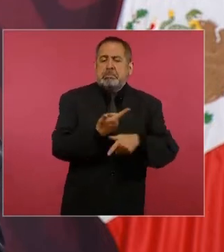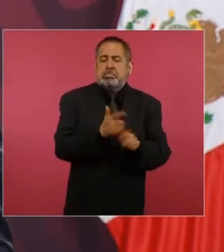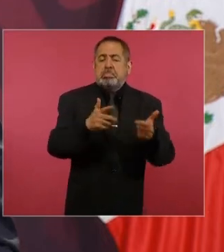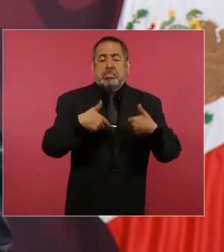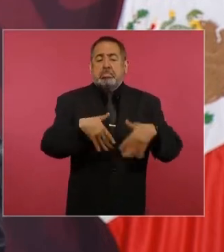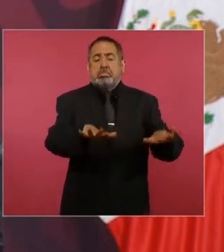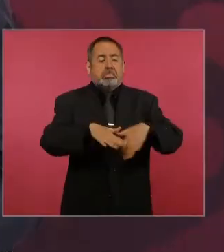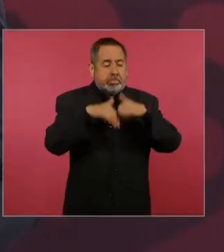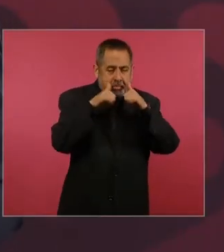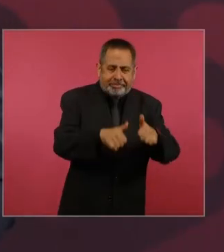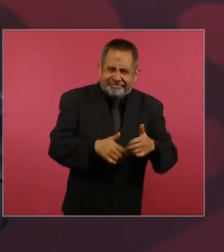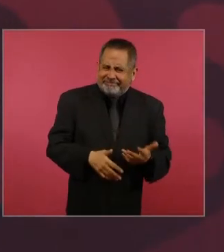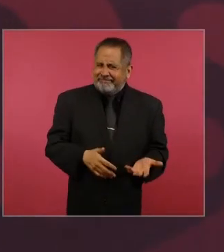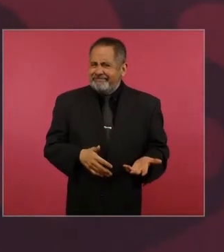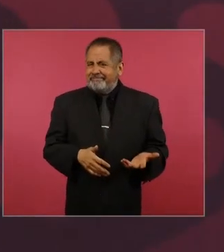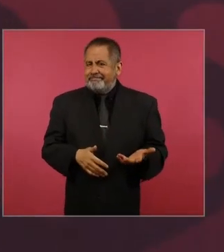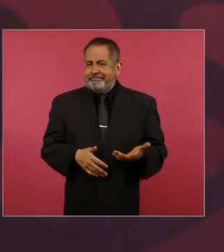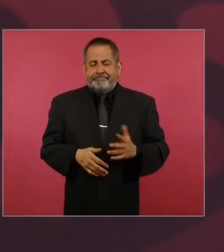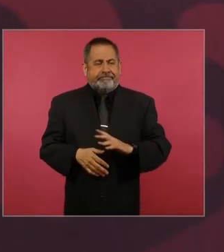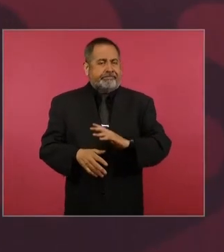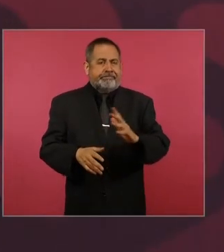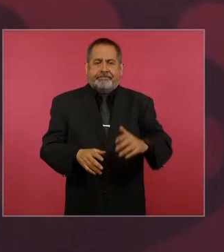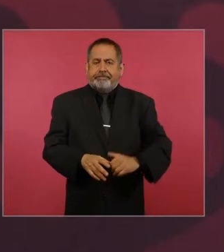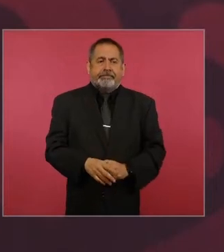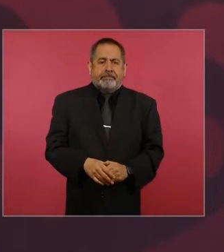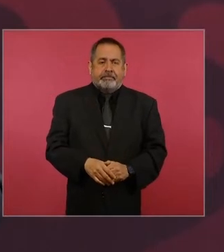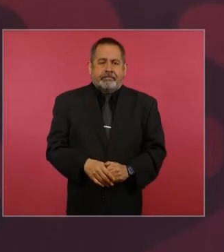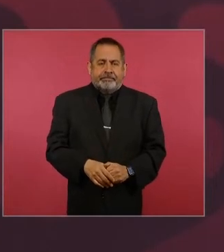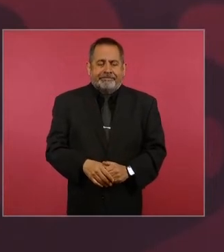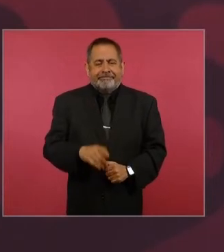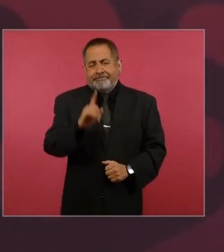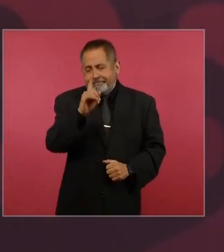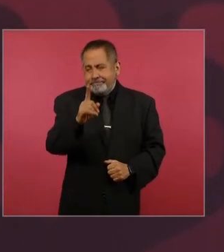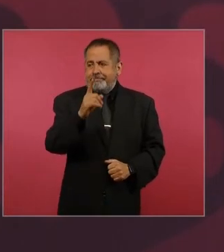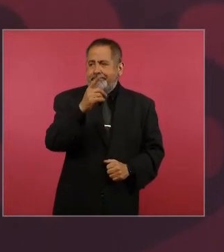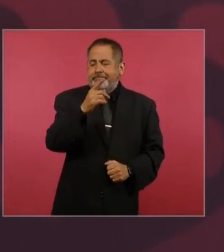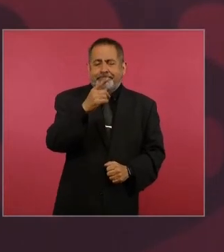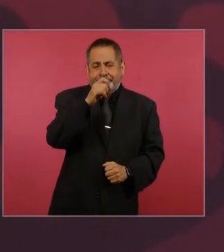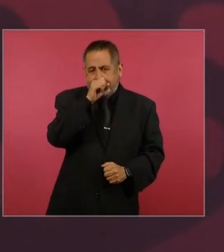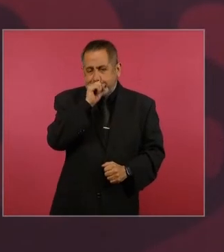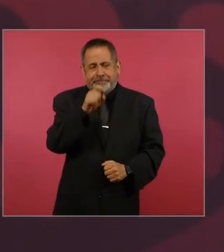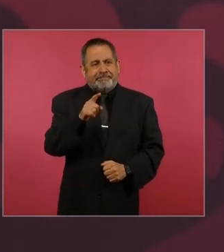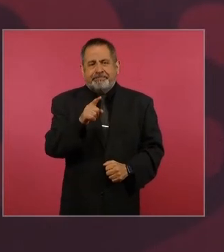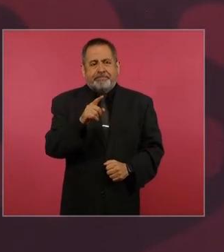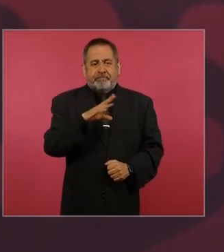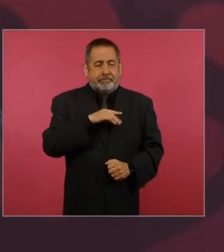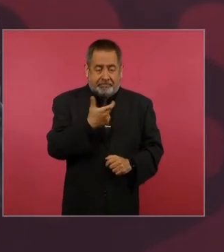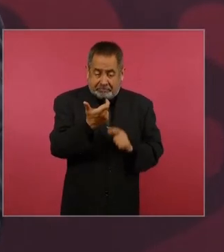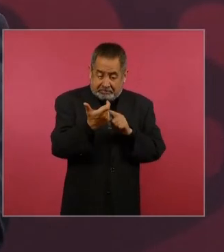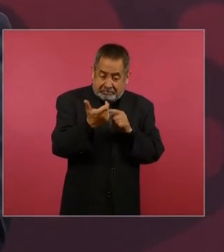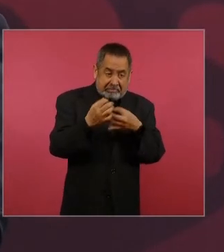además, no solo es lo material, es que hay